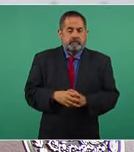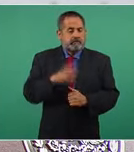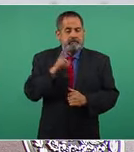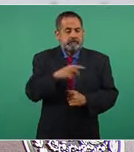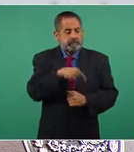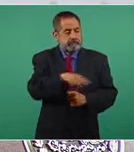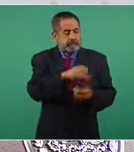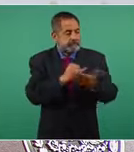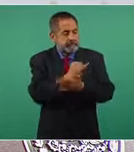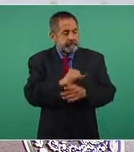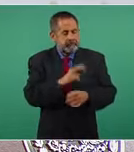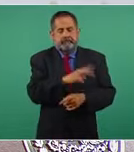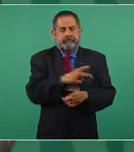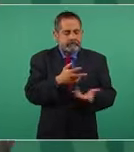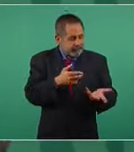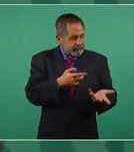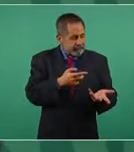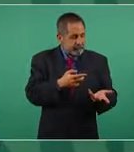lamentables porque